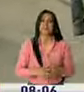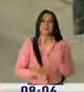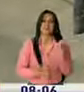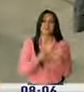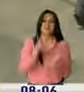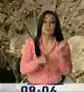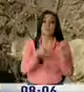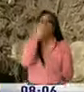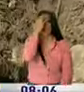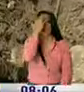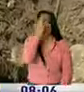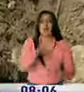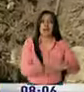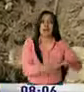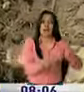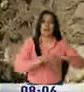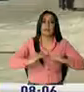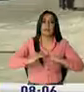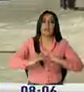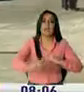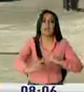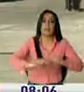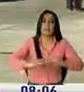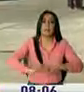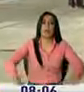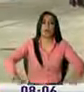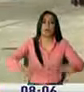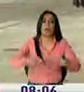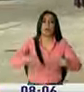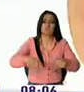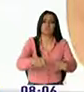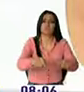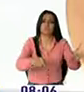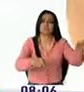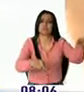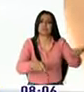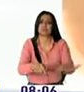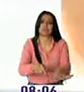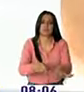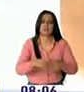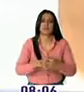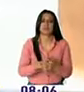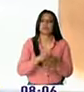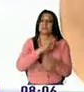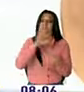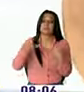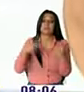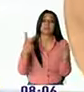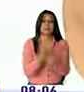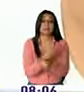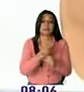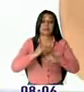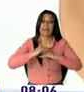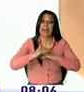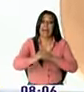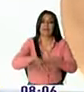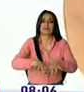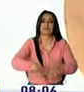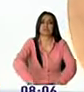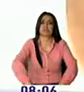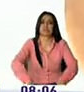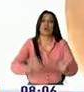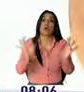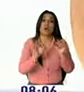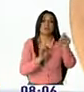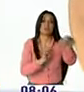humedad destruya la vía y genere deslizamientos de tierra. Lo que corremos el peligro es de que la calle se hunda o los vecinos de